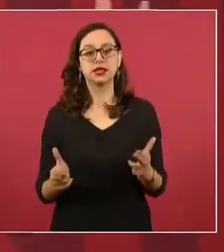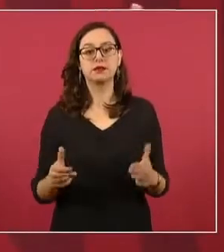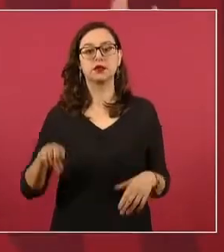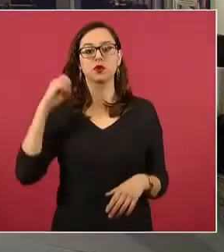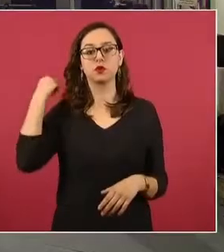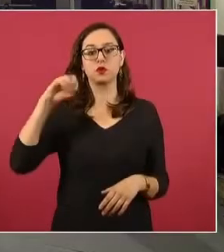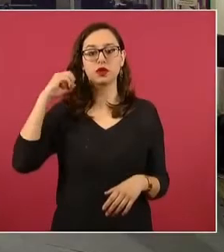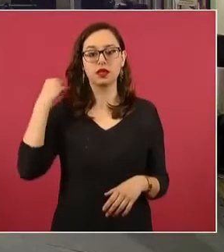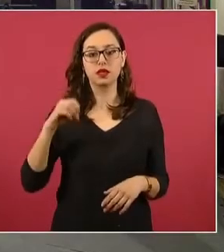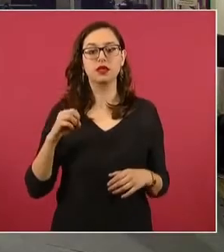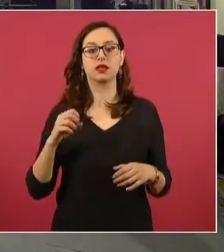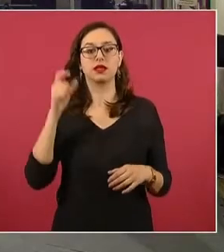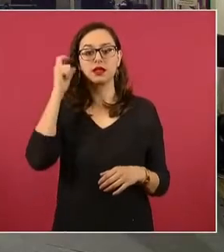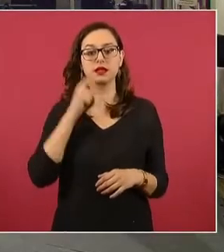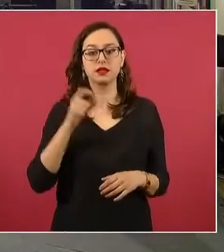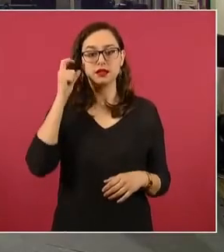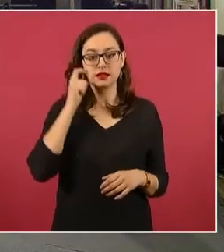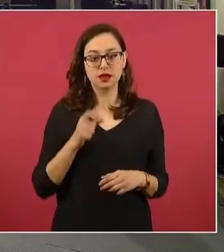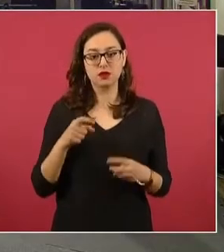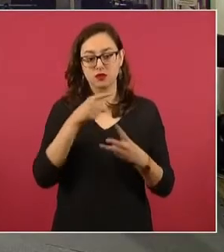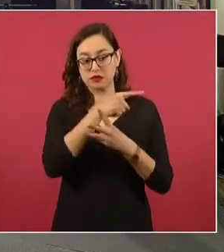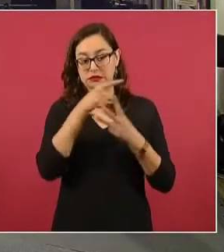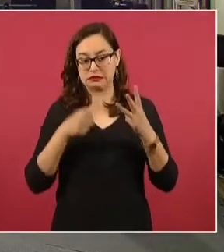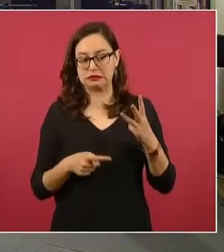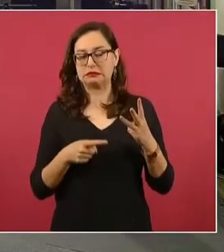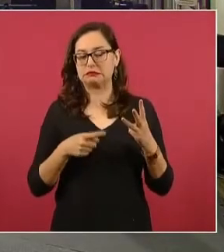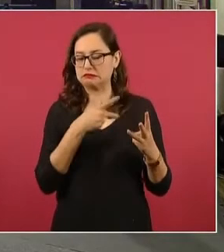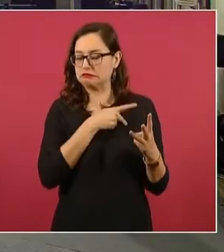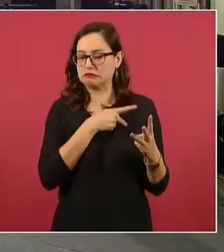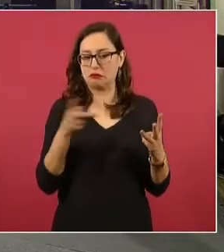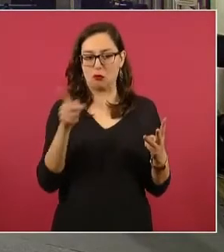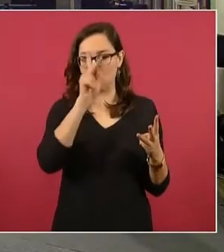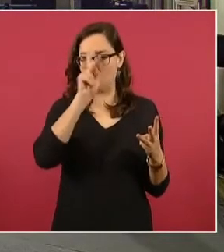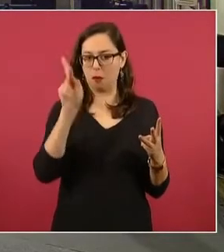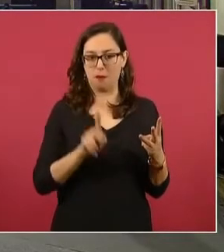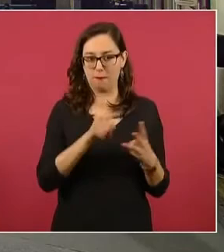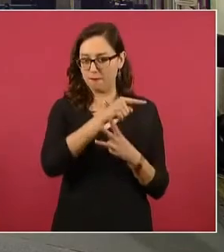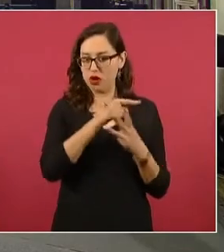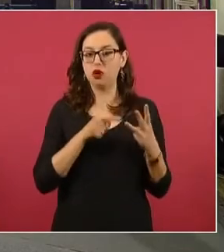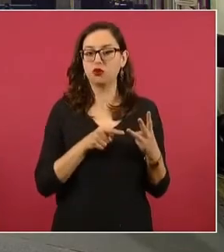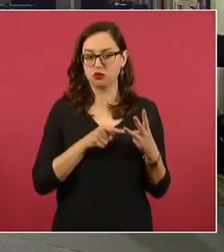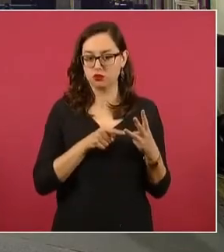también, pero en estos 3 ya